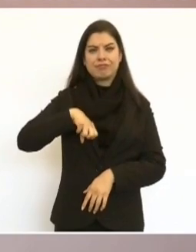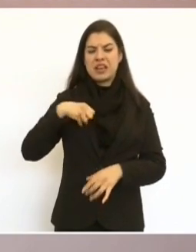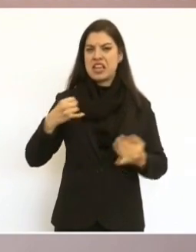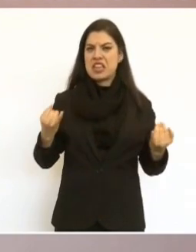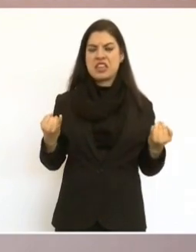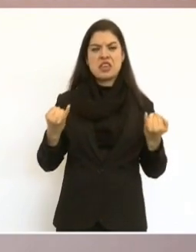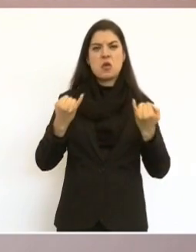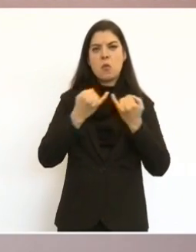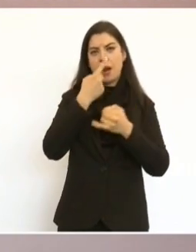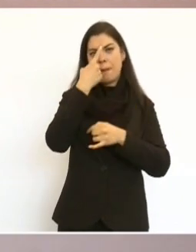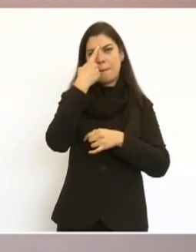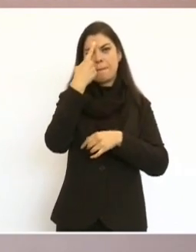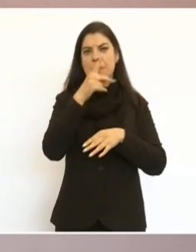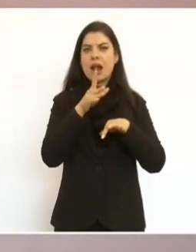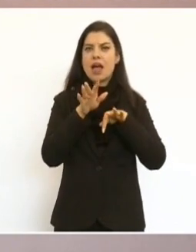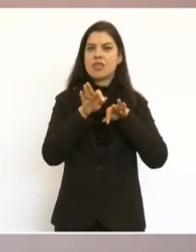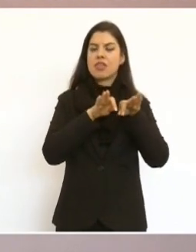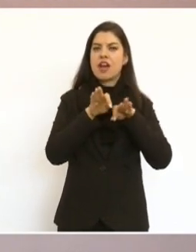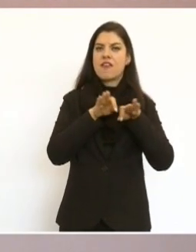para el pueblo.